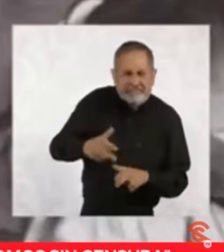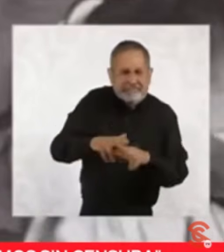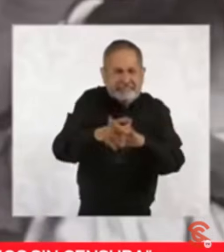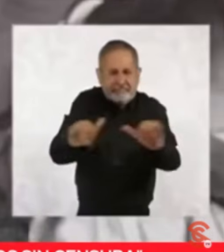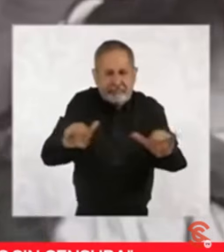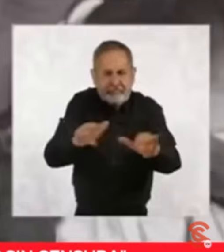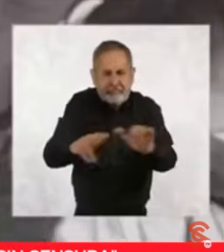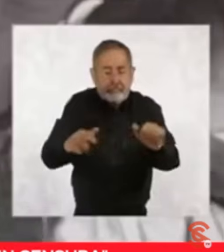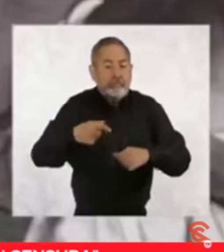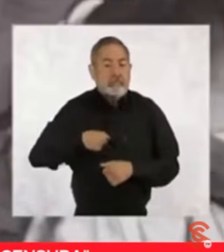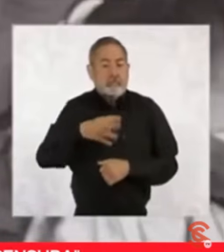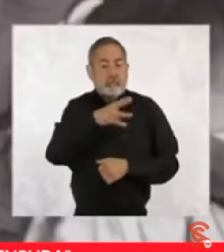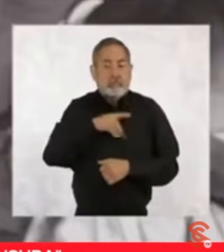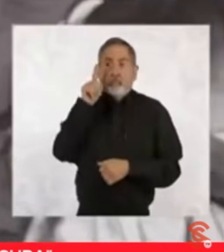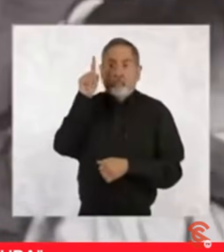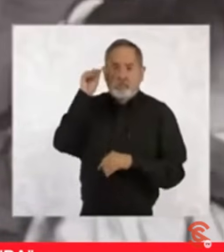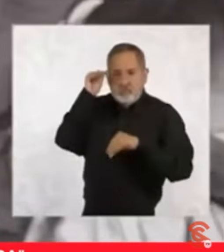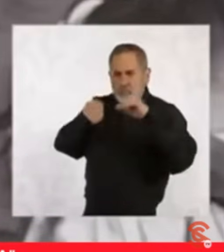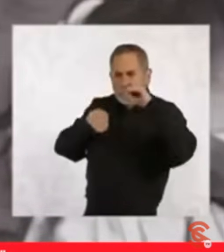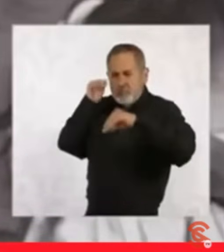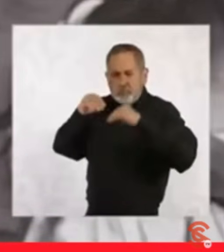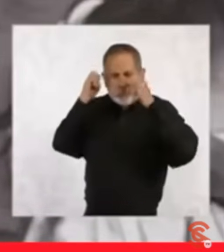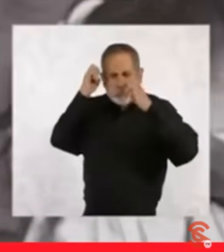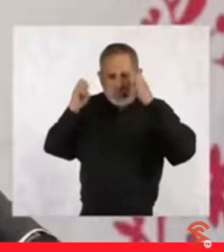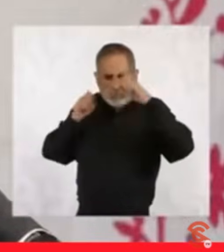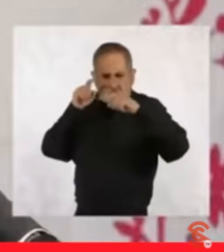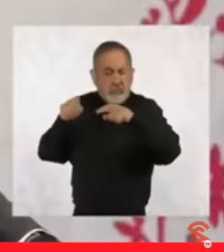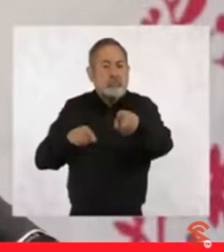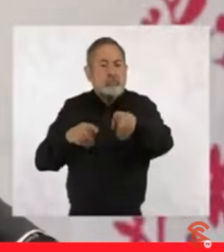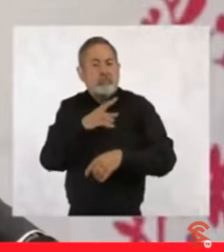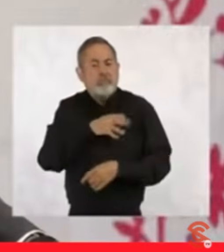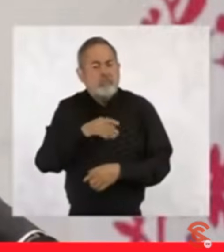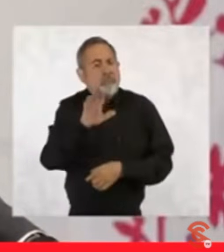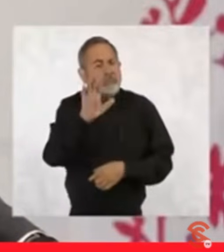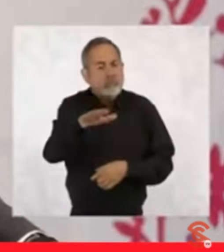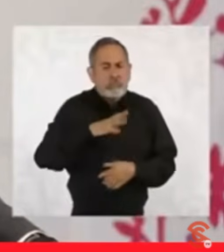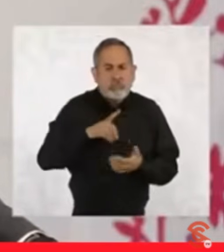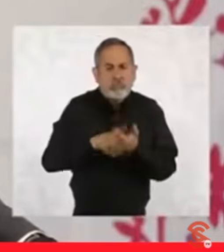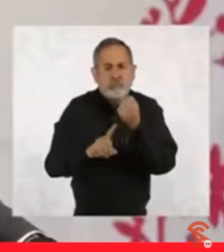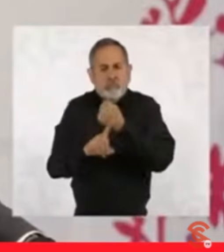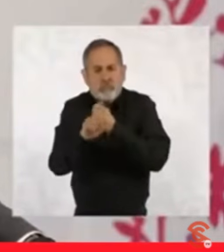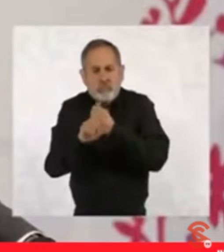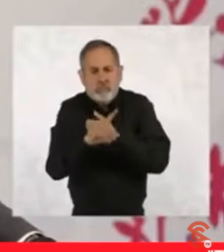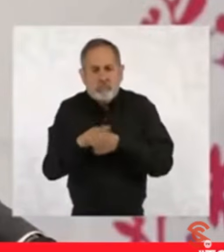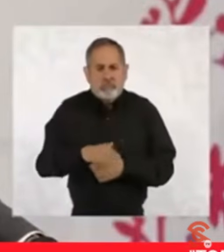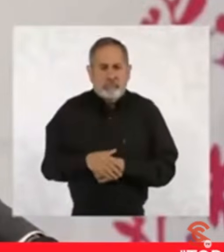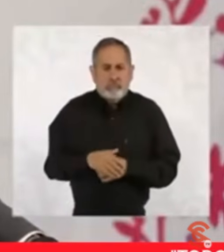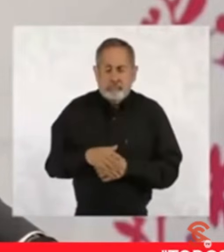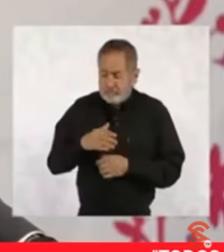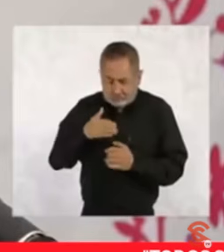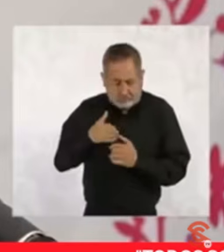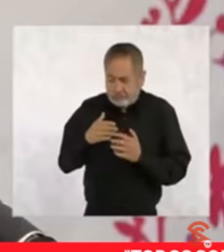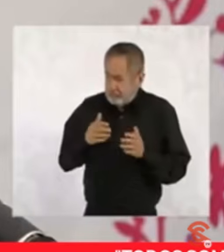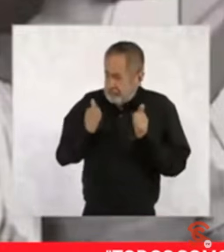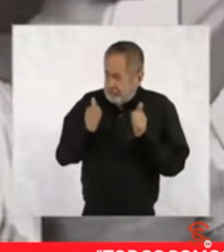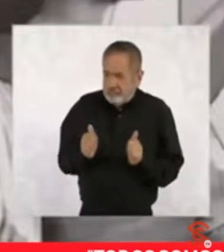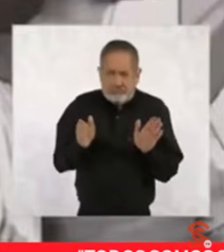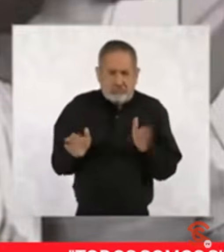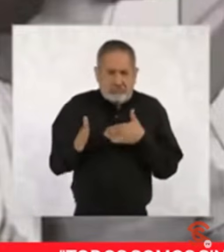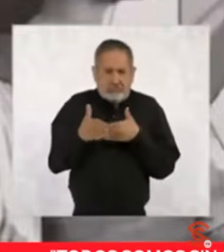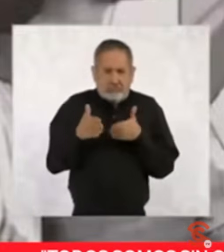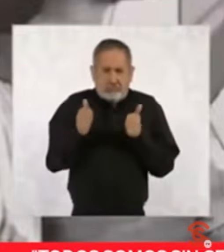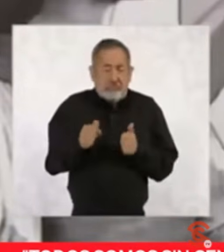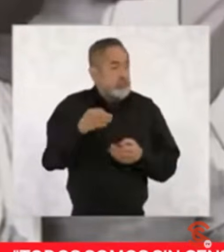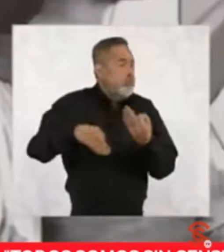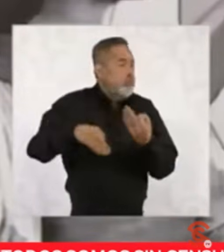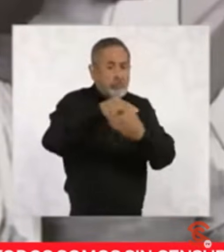exposición allá porque me dijo, hay un problema, yo estoy enclaustrado prácticamente, igual que el embajador y todo